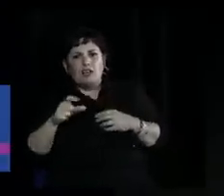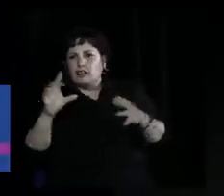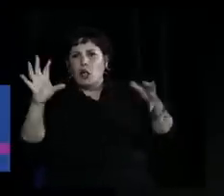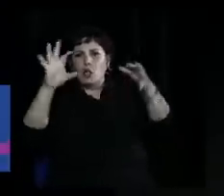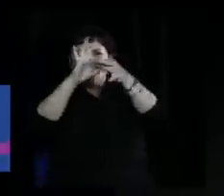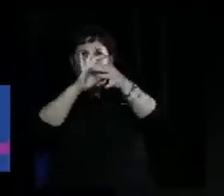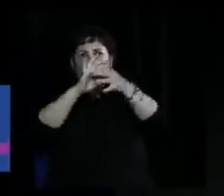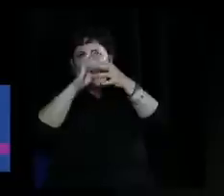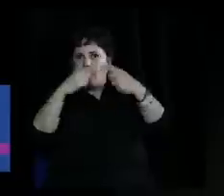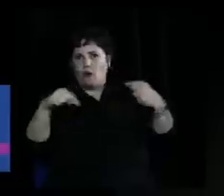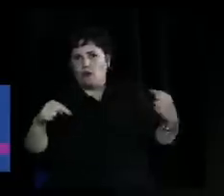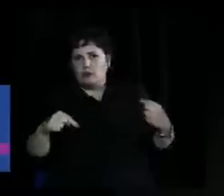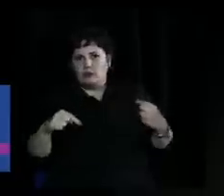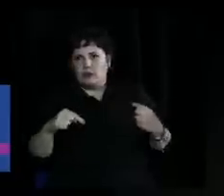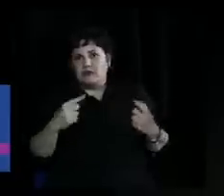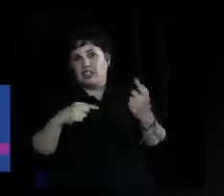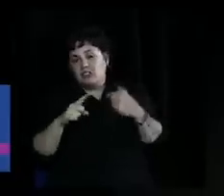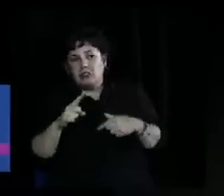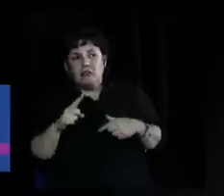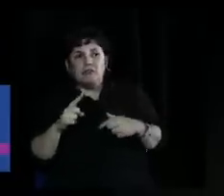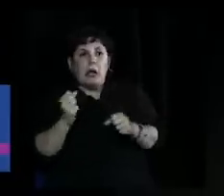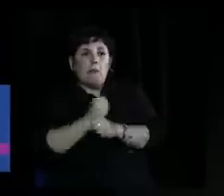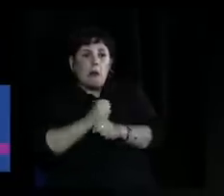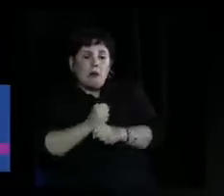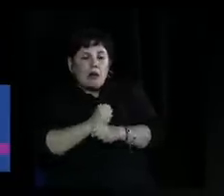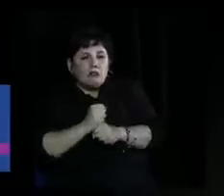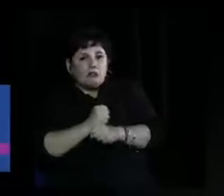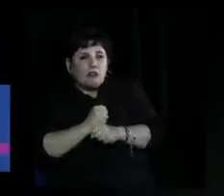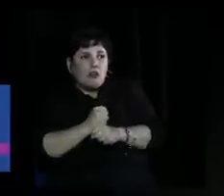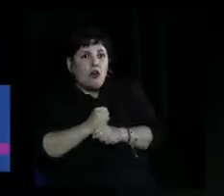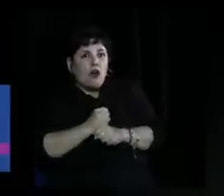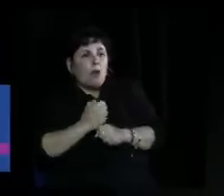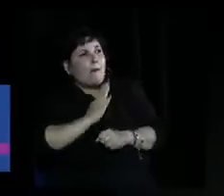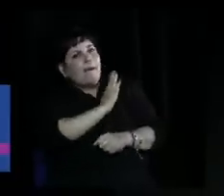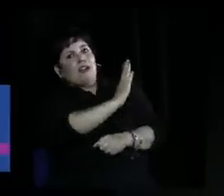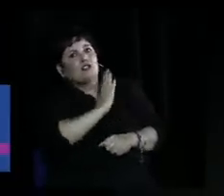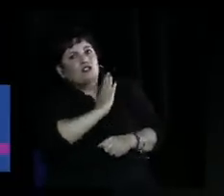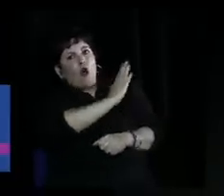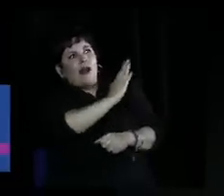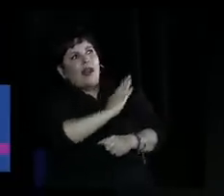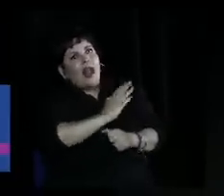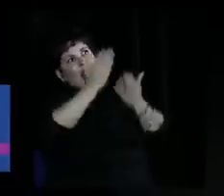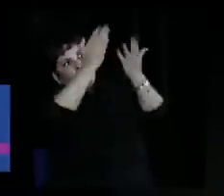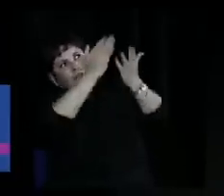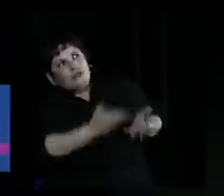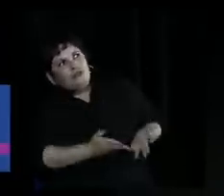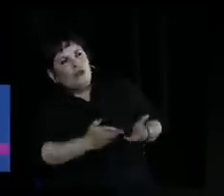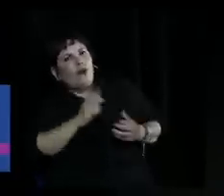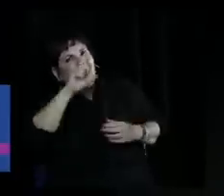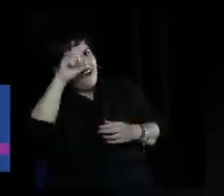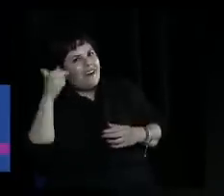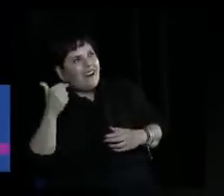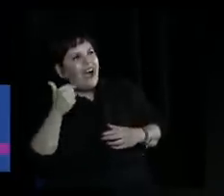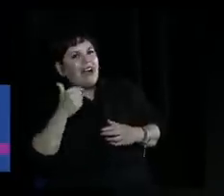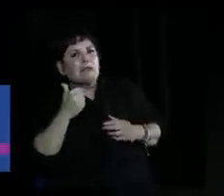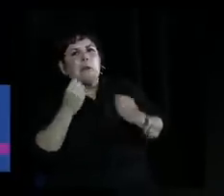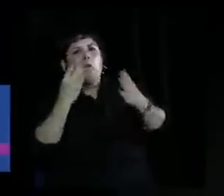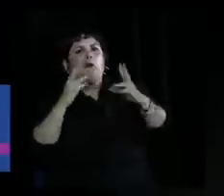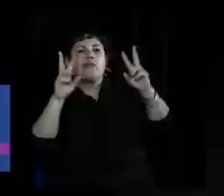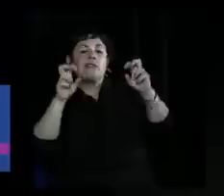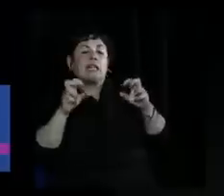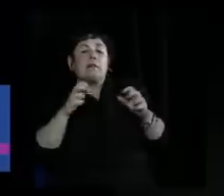cosas. No une cosas. Entonces la aprobación a veces es personal, es a la figura del presidente por las razones